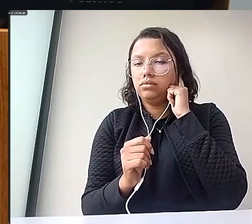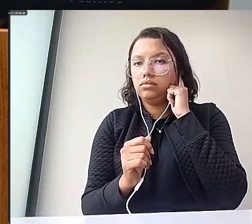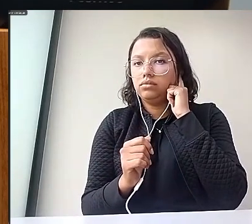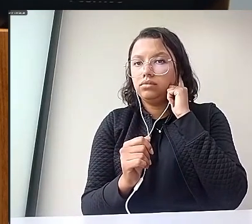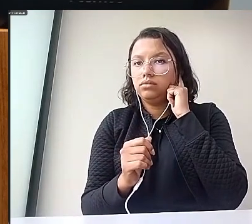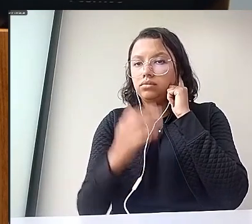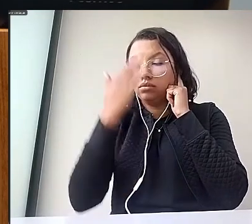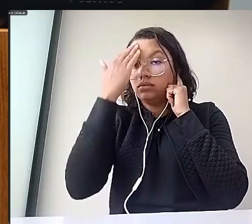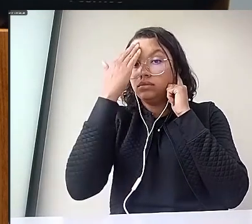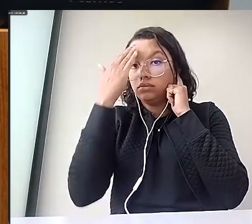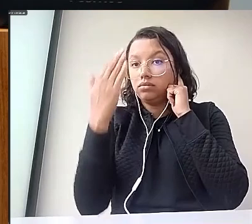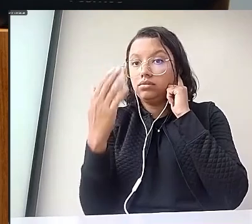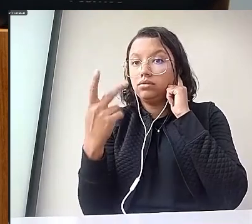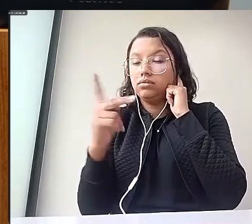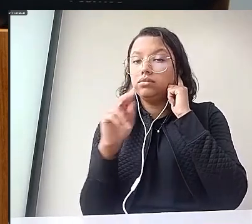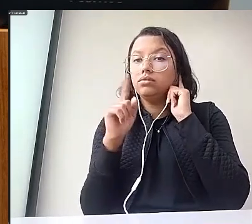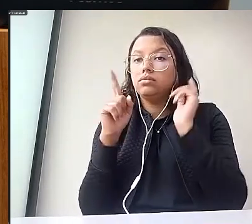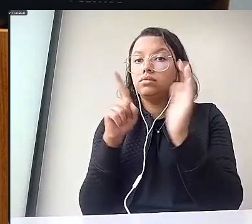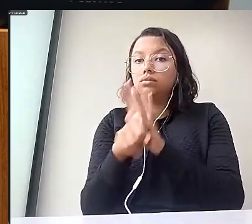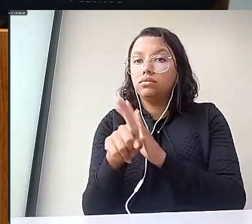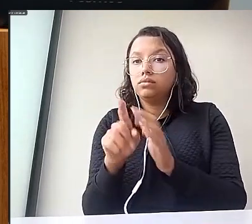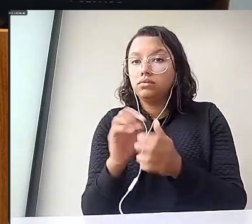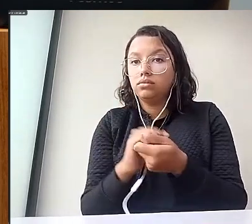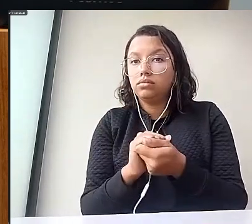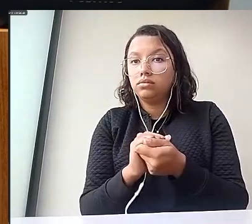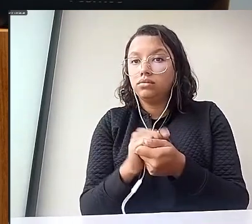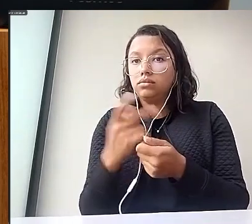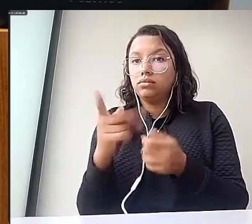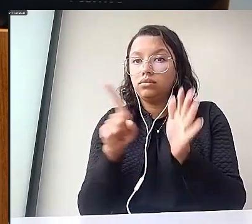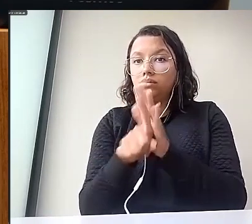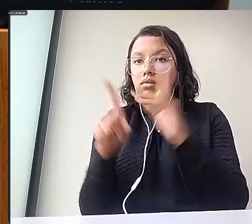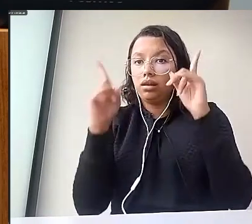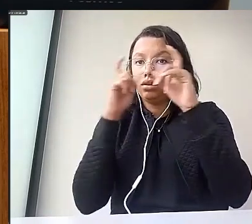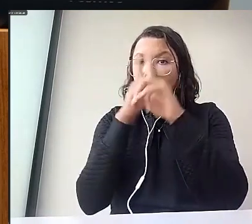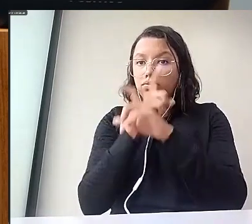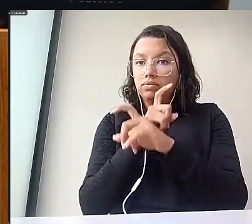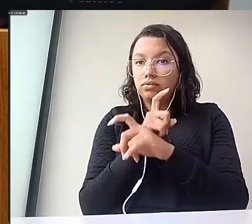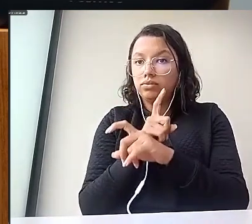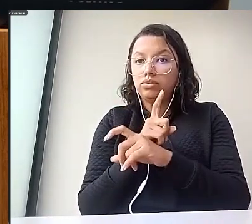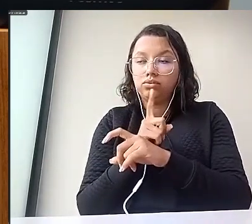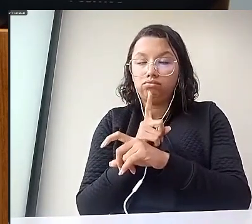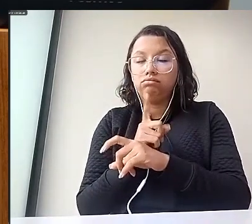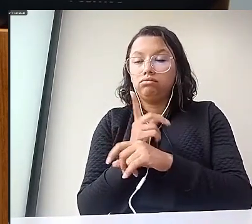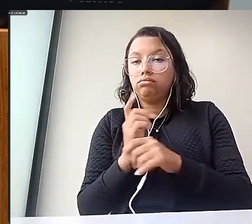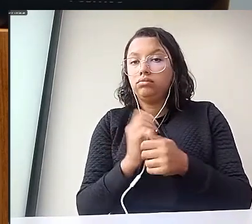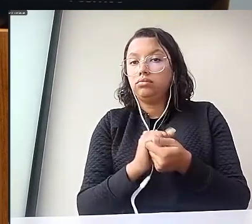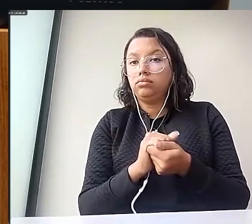Gracias. Pues es una pregunta muy compleja.